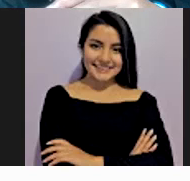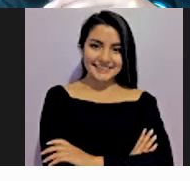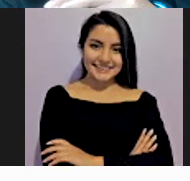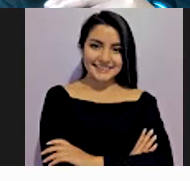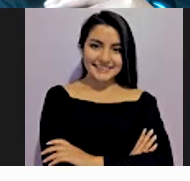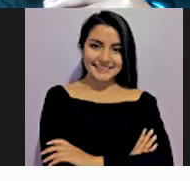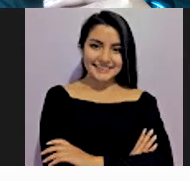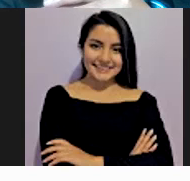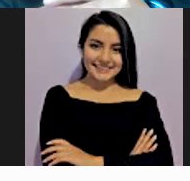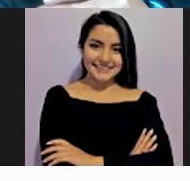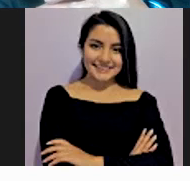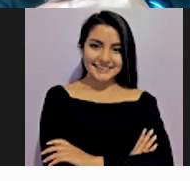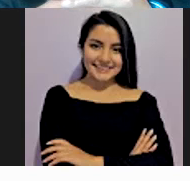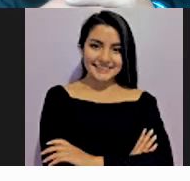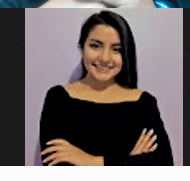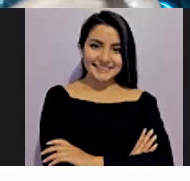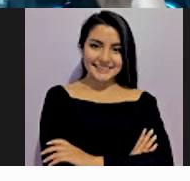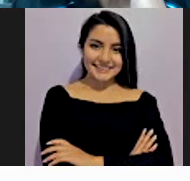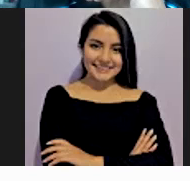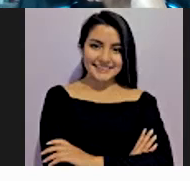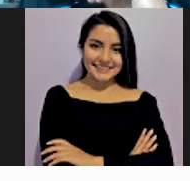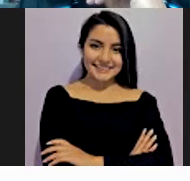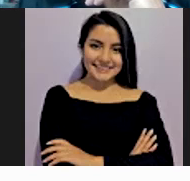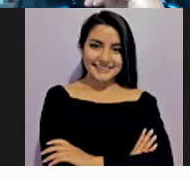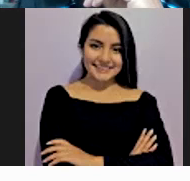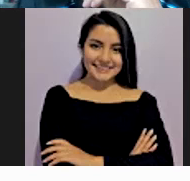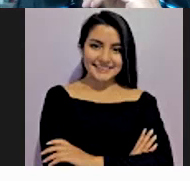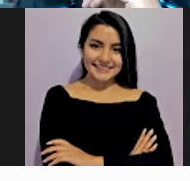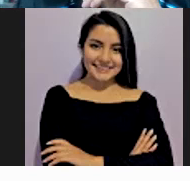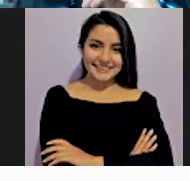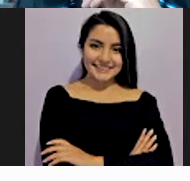se calcula con los siguientes parámetros.